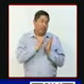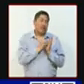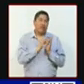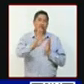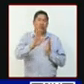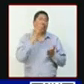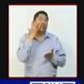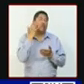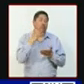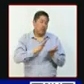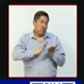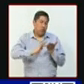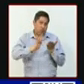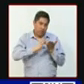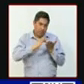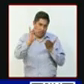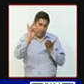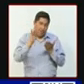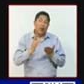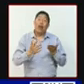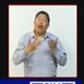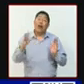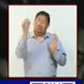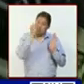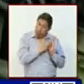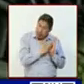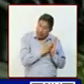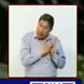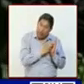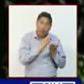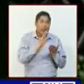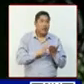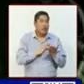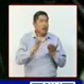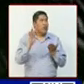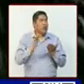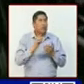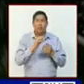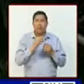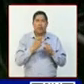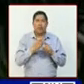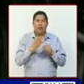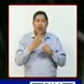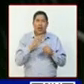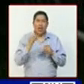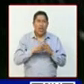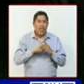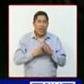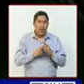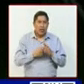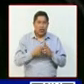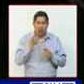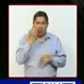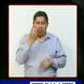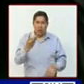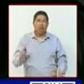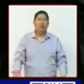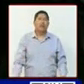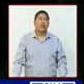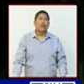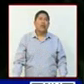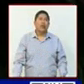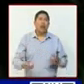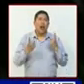instala. Una vez instalada la aplicación, desde la página de inicio